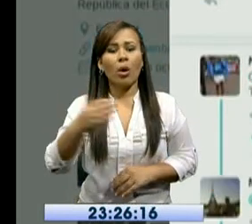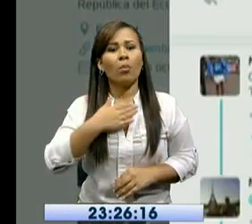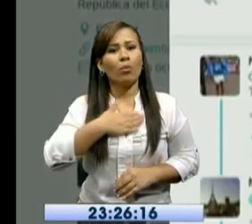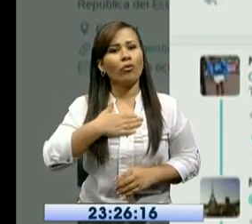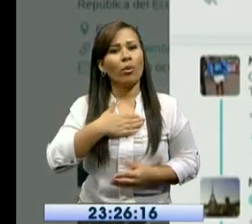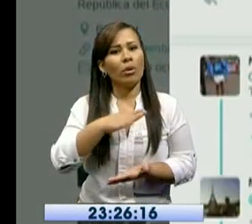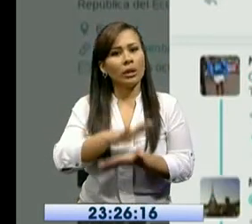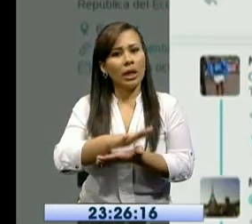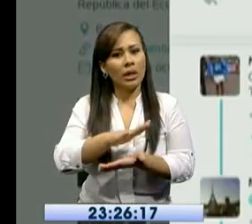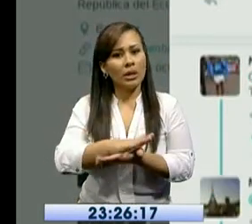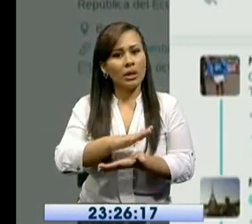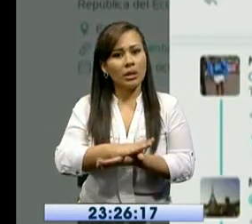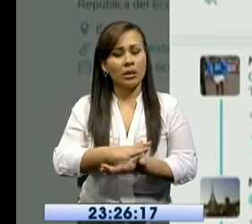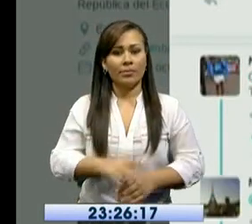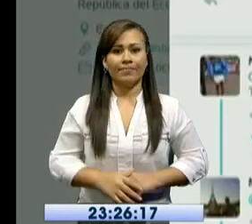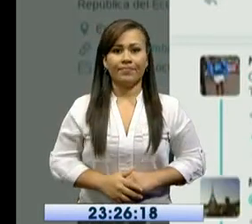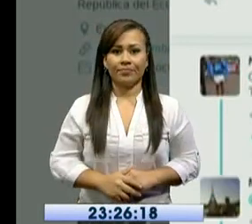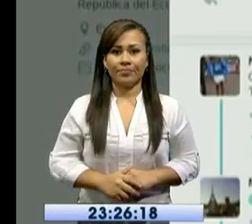que es lo principal.